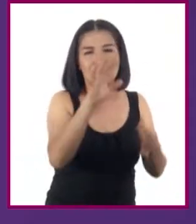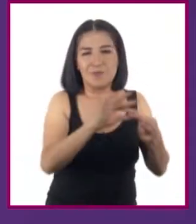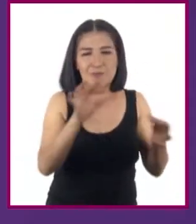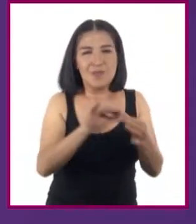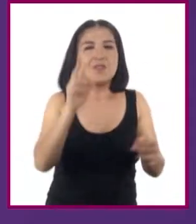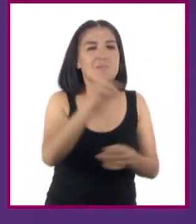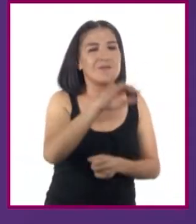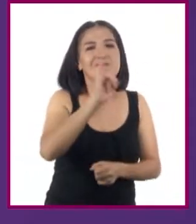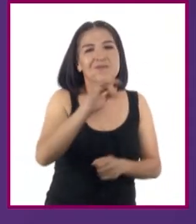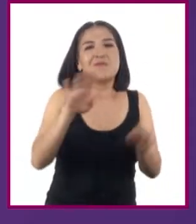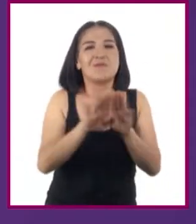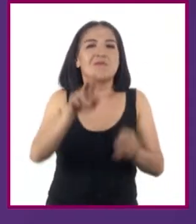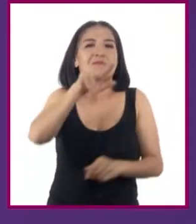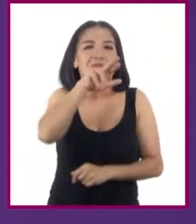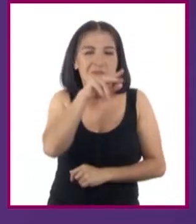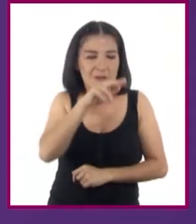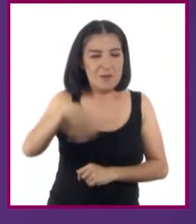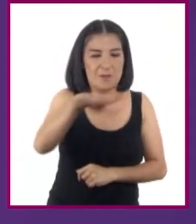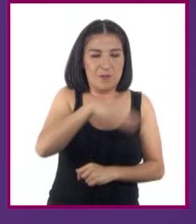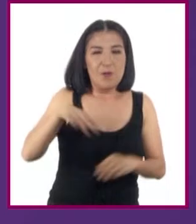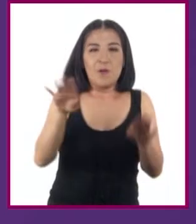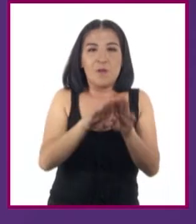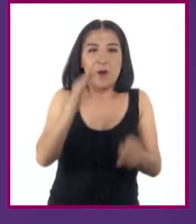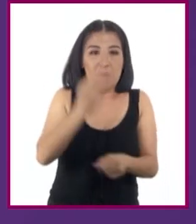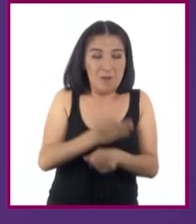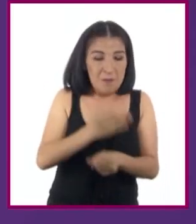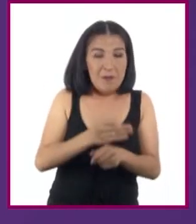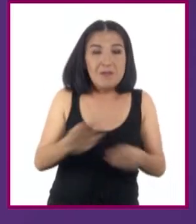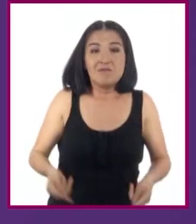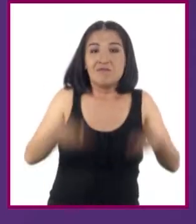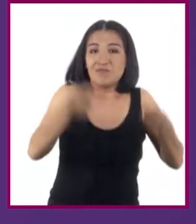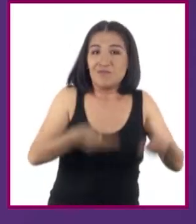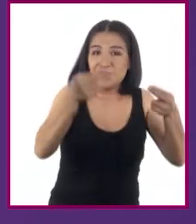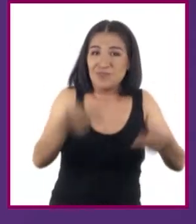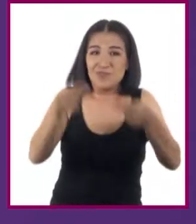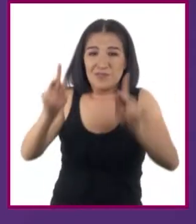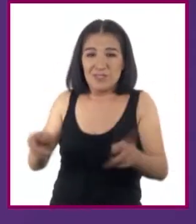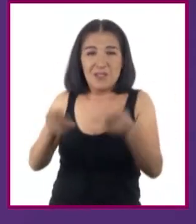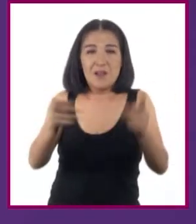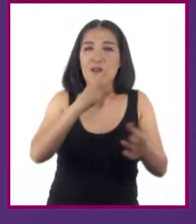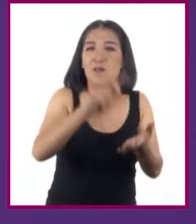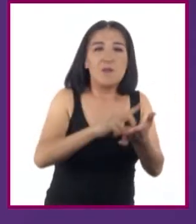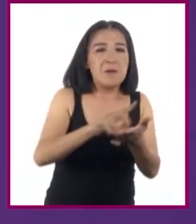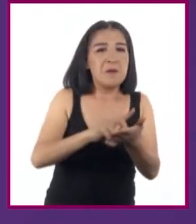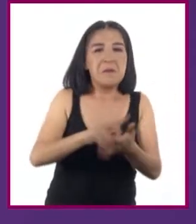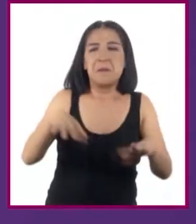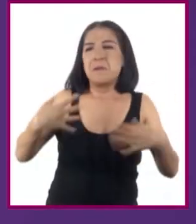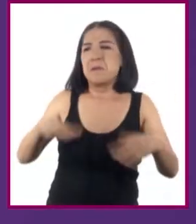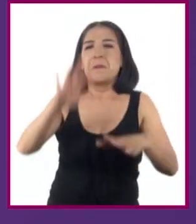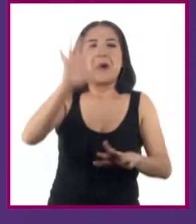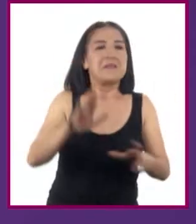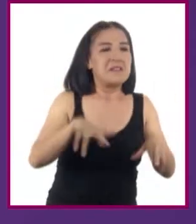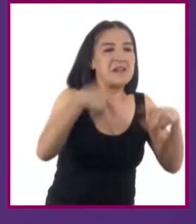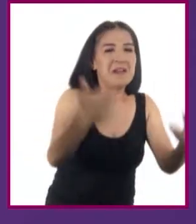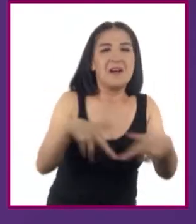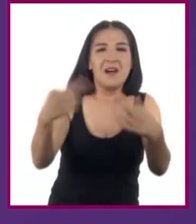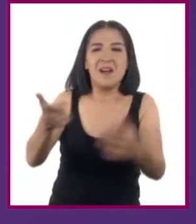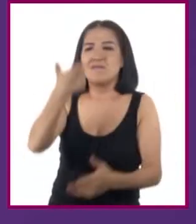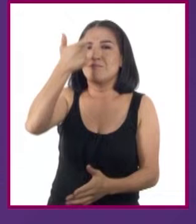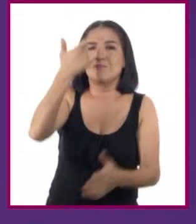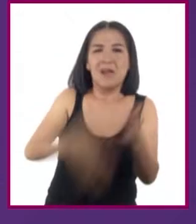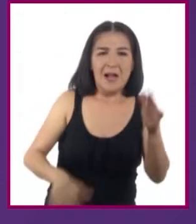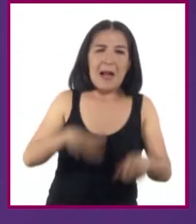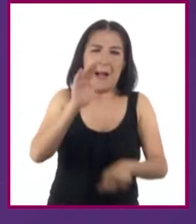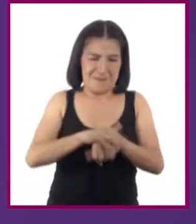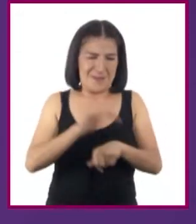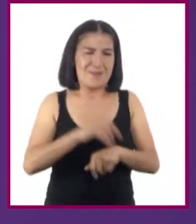preocupante para nosotros, que ahorita la oferta de drogas llega muy fácilmente, se les regala, están muy baratas, los